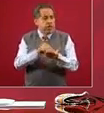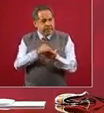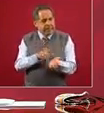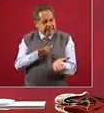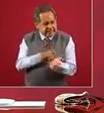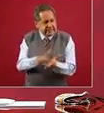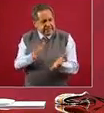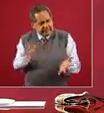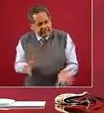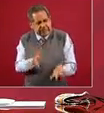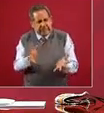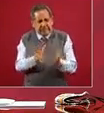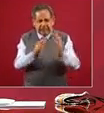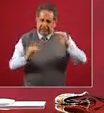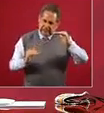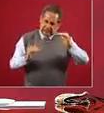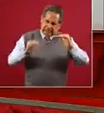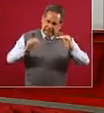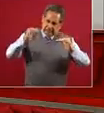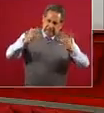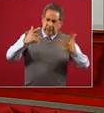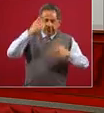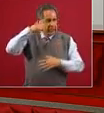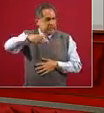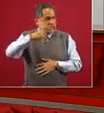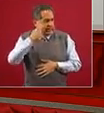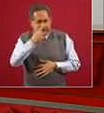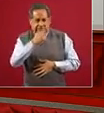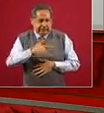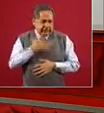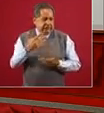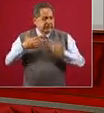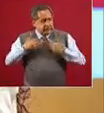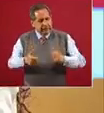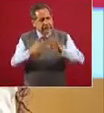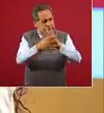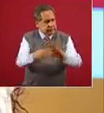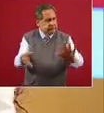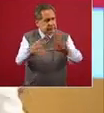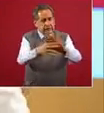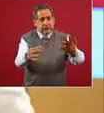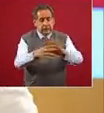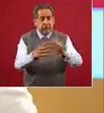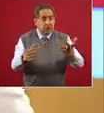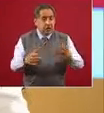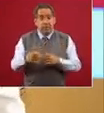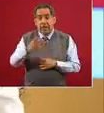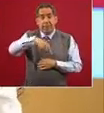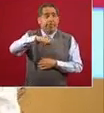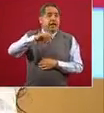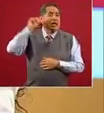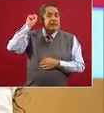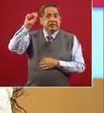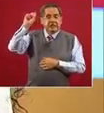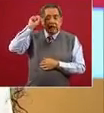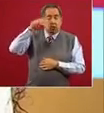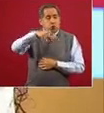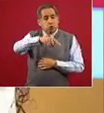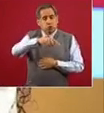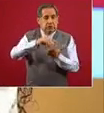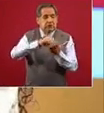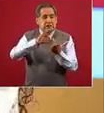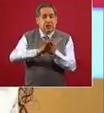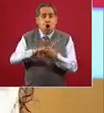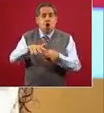empujando, sobre todo haciendo conciencia, sobre todo en los sindicatos que tienen registros a